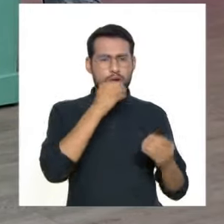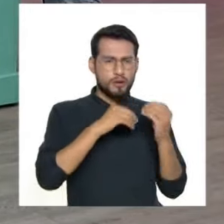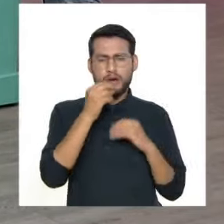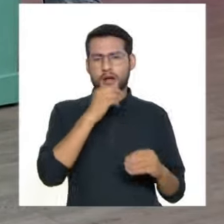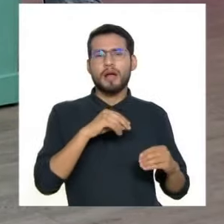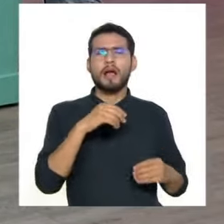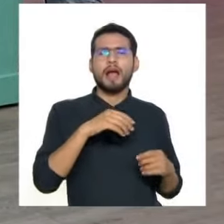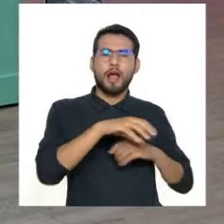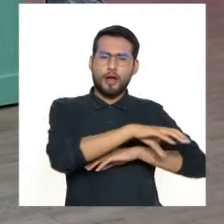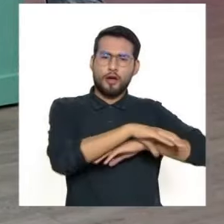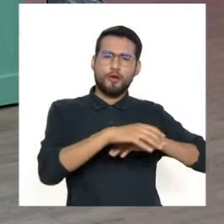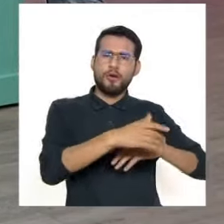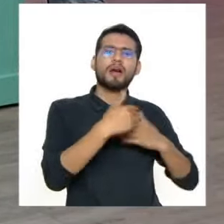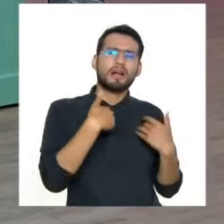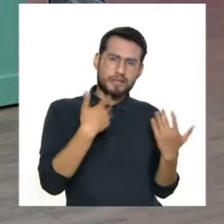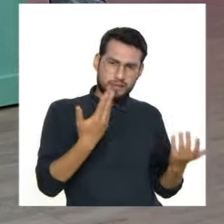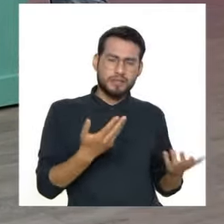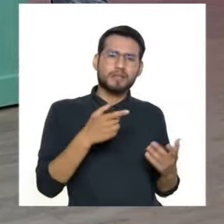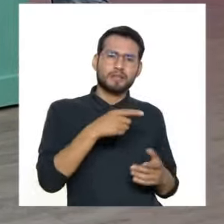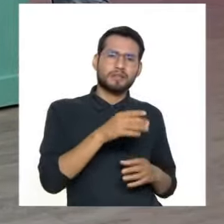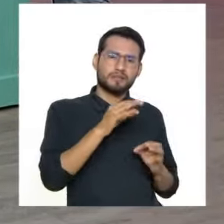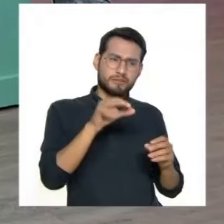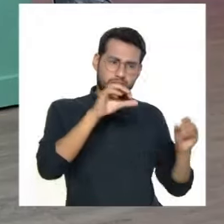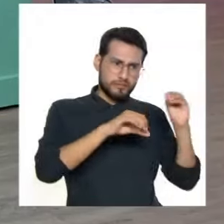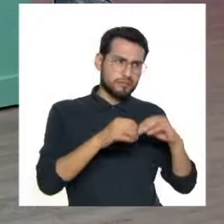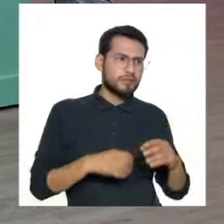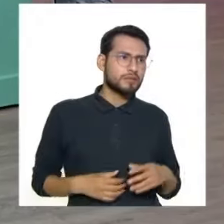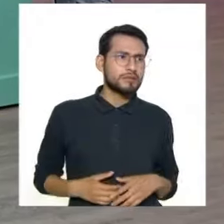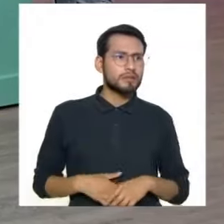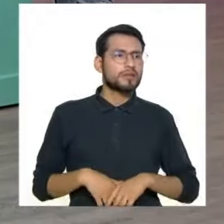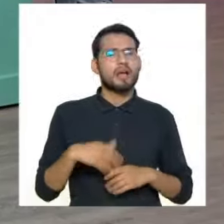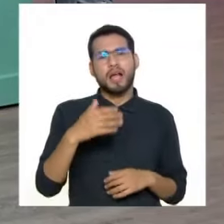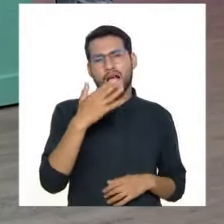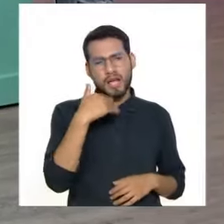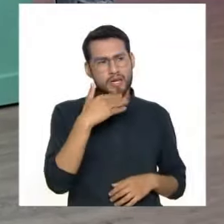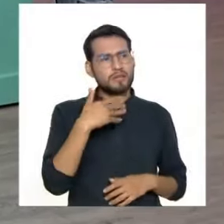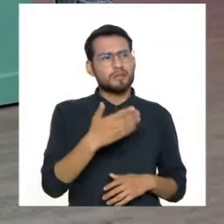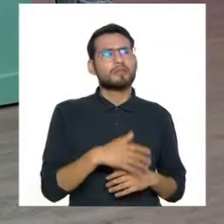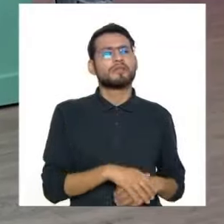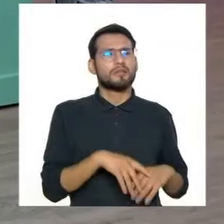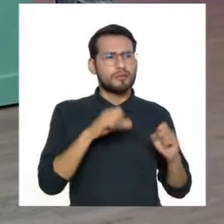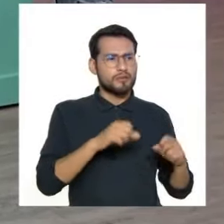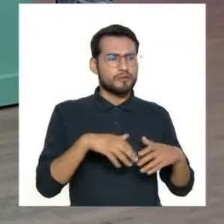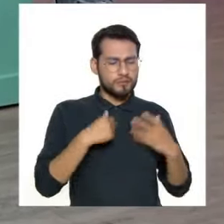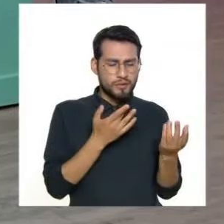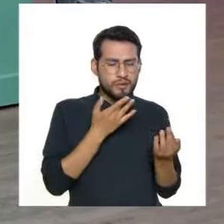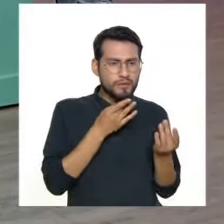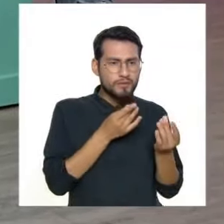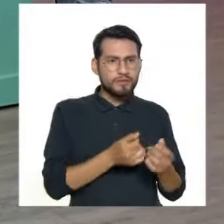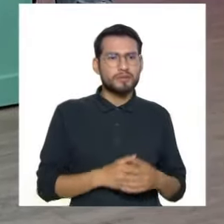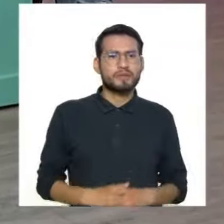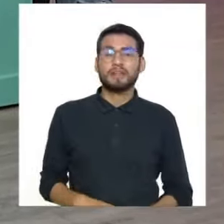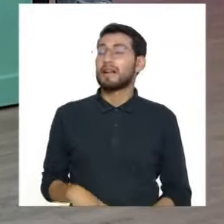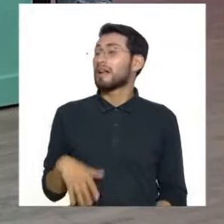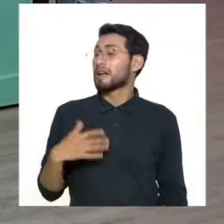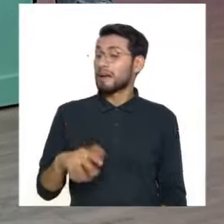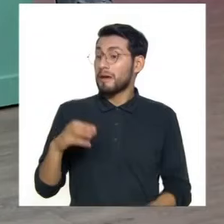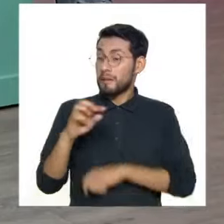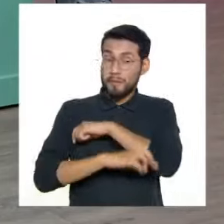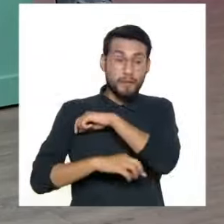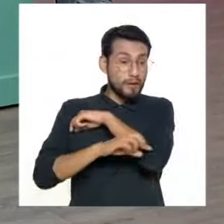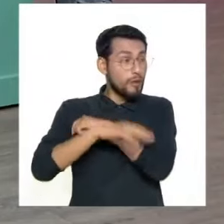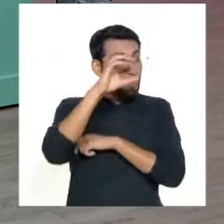definitivamente se caracteriza por nuestros insumos en este caso nuestros ají son base para nuestro aderezo cuando sale del país